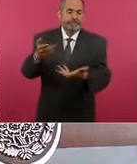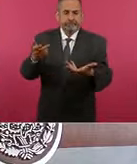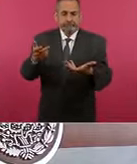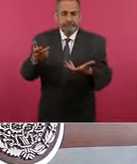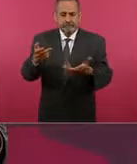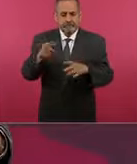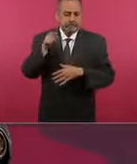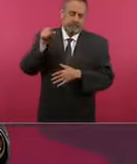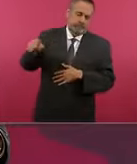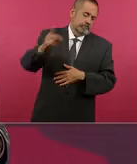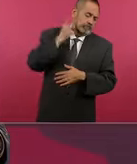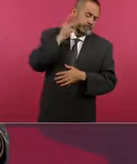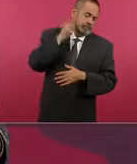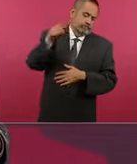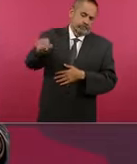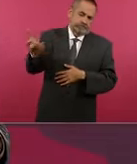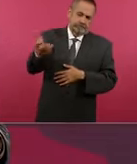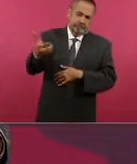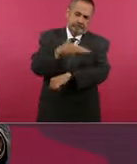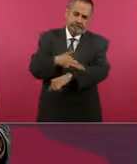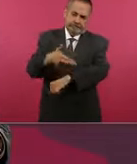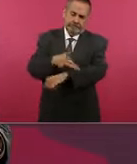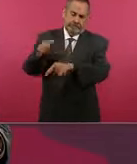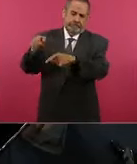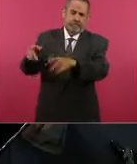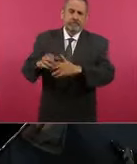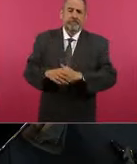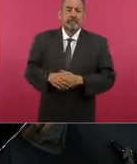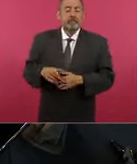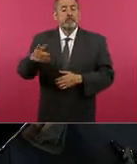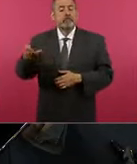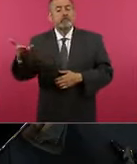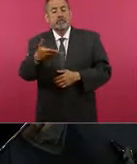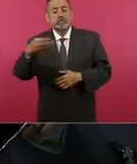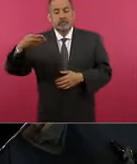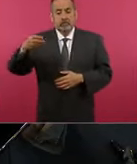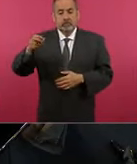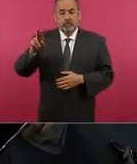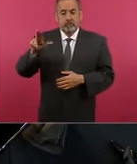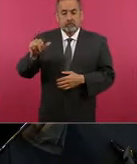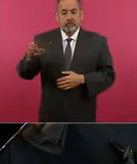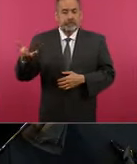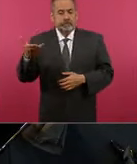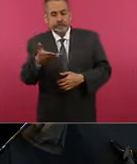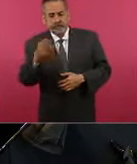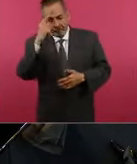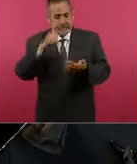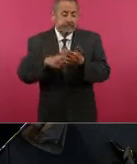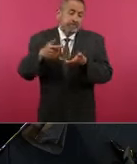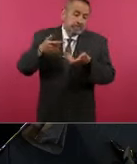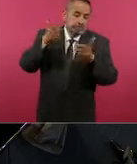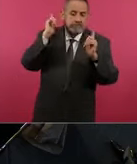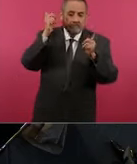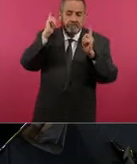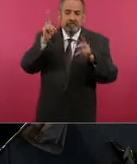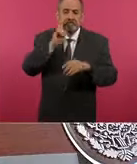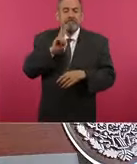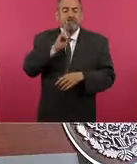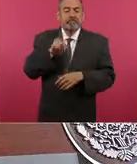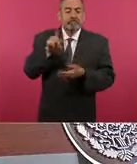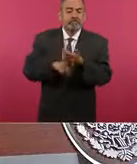Son los legisladores. Los que lo están proponiendo, el de Morena. Ah, pues es seguro que sí. Ojalá, nada